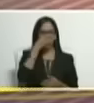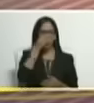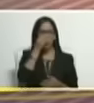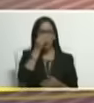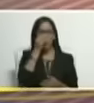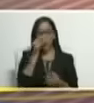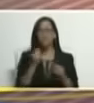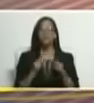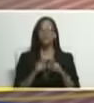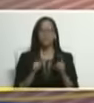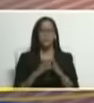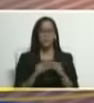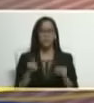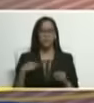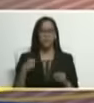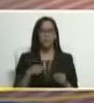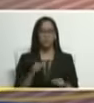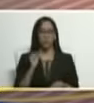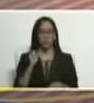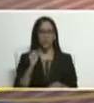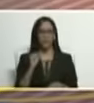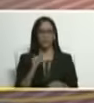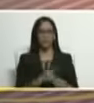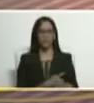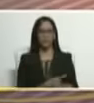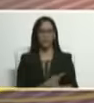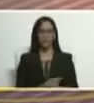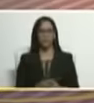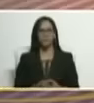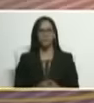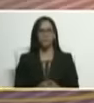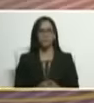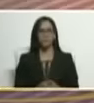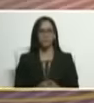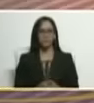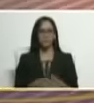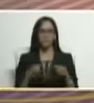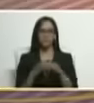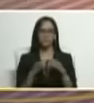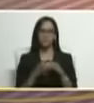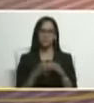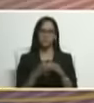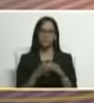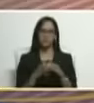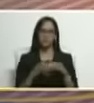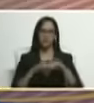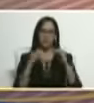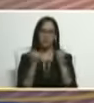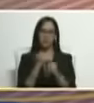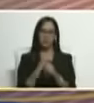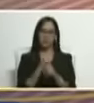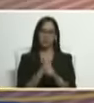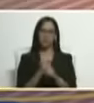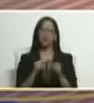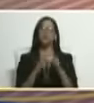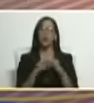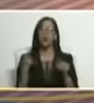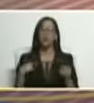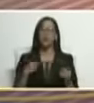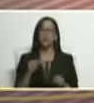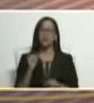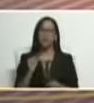momento. Hermanos y hermanas, compañeros y compañeras de la clase obrera, todo tiene su